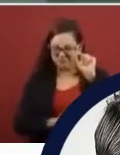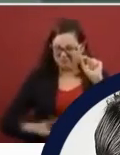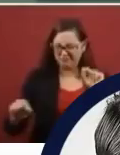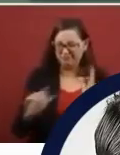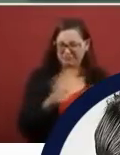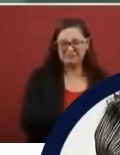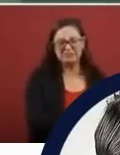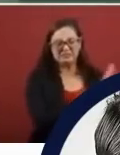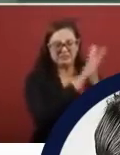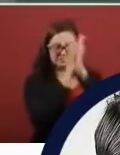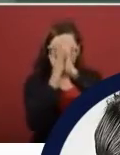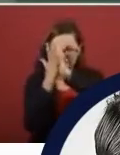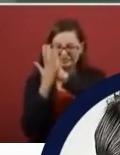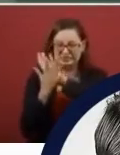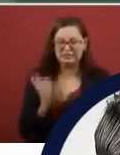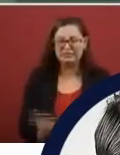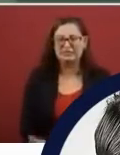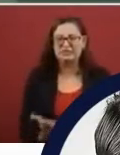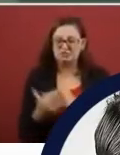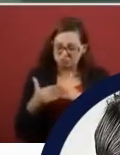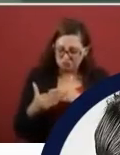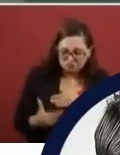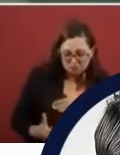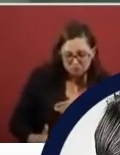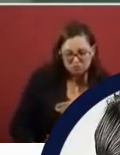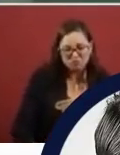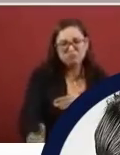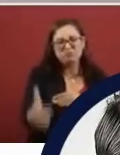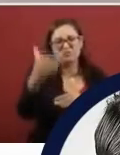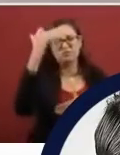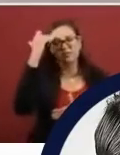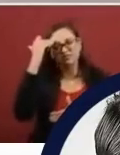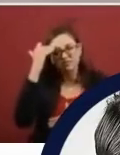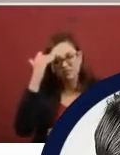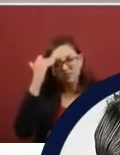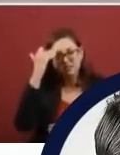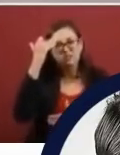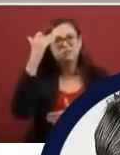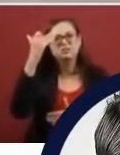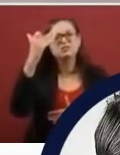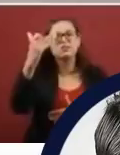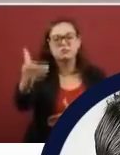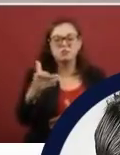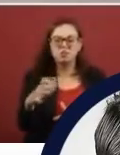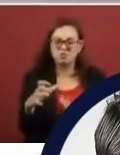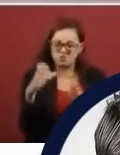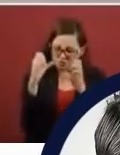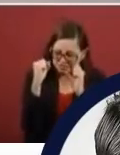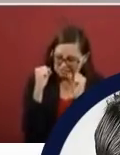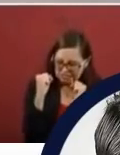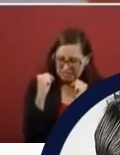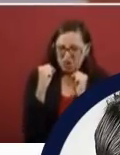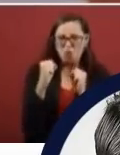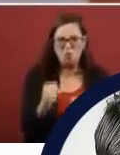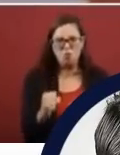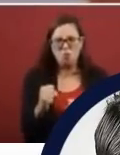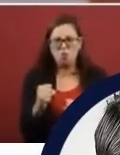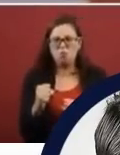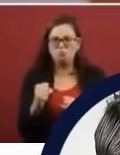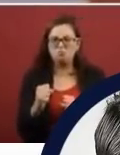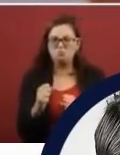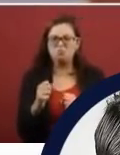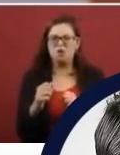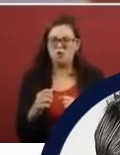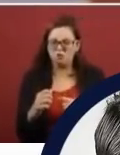y calculador, hoy por hoy vemos una persona que dirige el proyecto nacional con una idea de recomponerlo, de